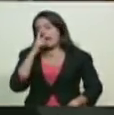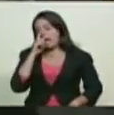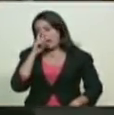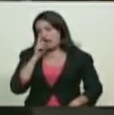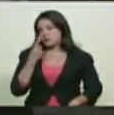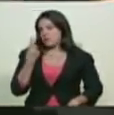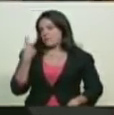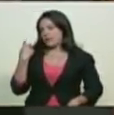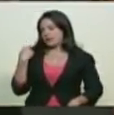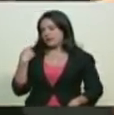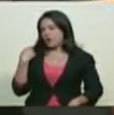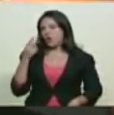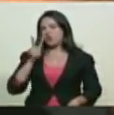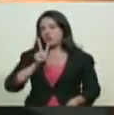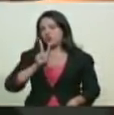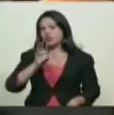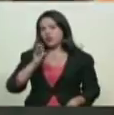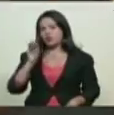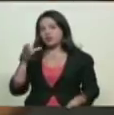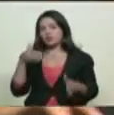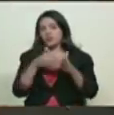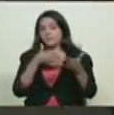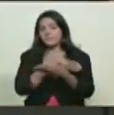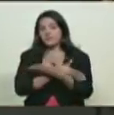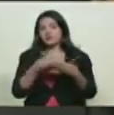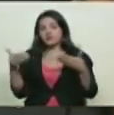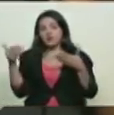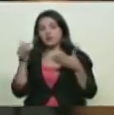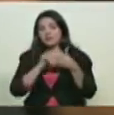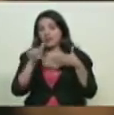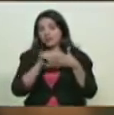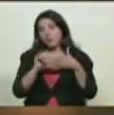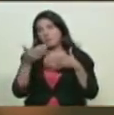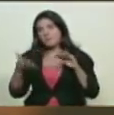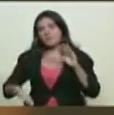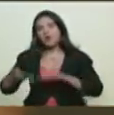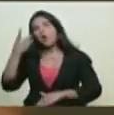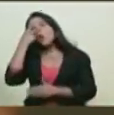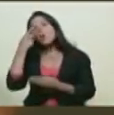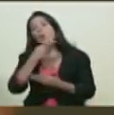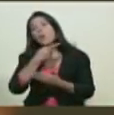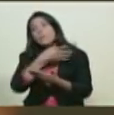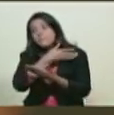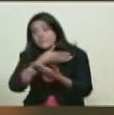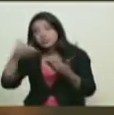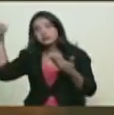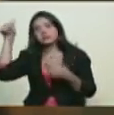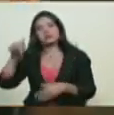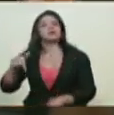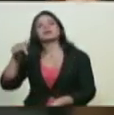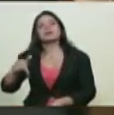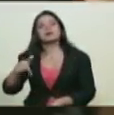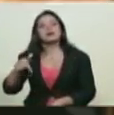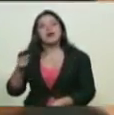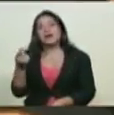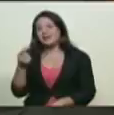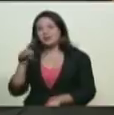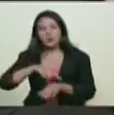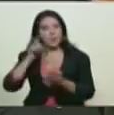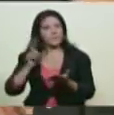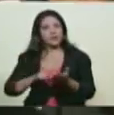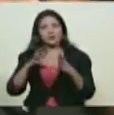pasó de 200 mil millones de dólares a casi un trillón de dólares en este año en capitalización